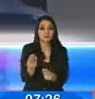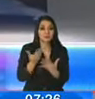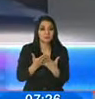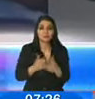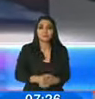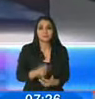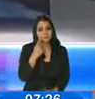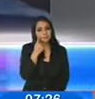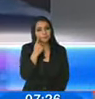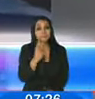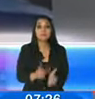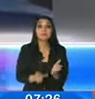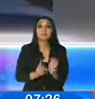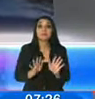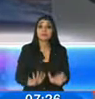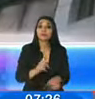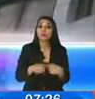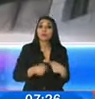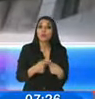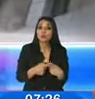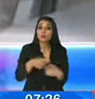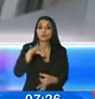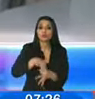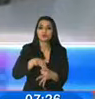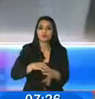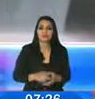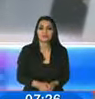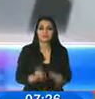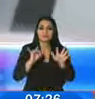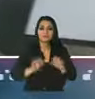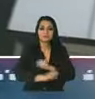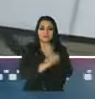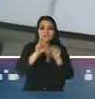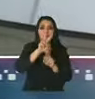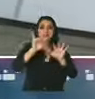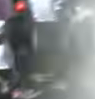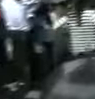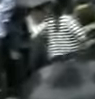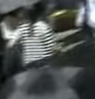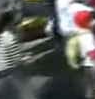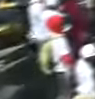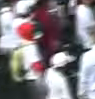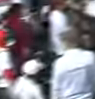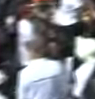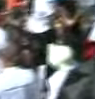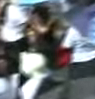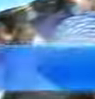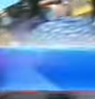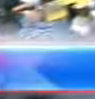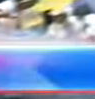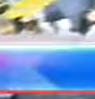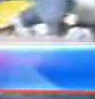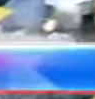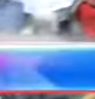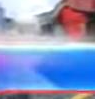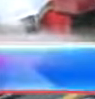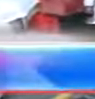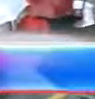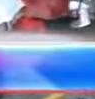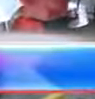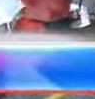Estaremos pendientes entonces de cuándo se realice esta consulta. 7:26. Continuamos con más noticias. Al retornar en la